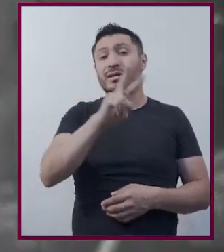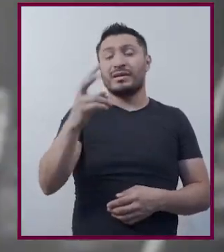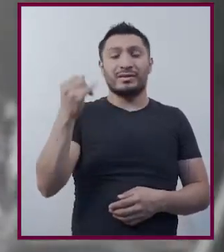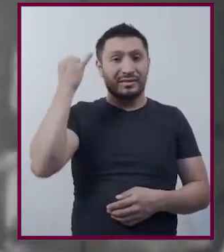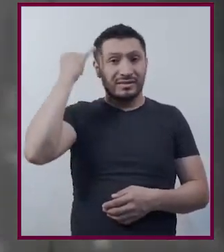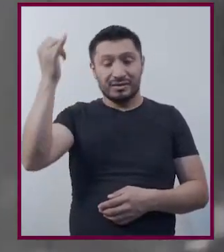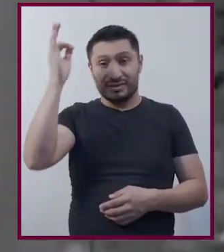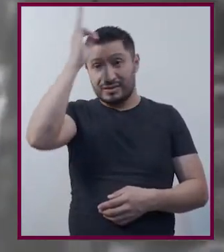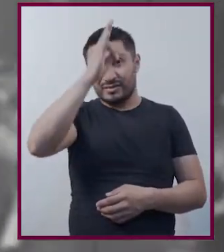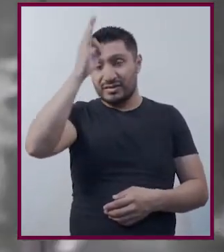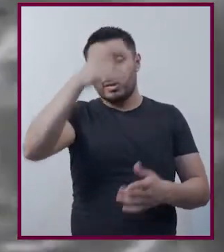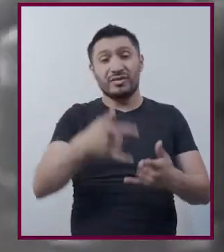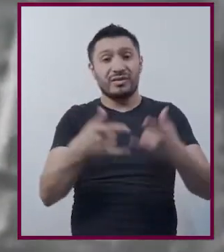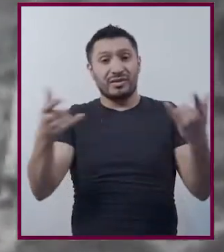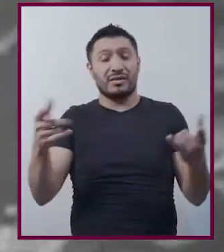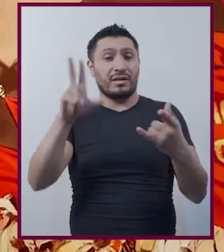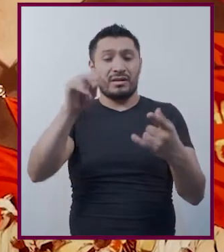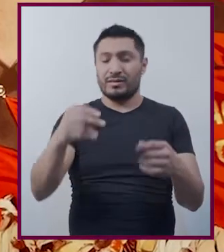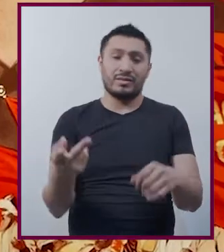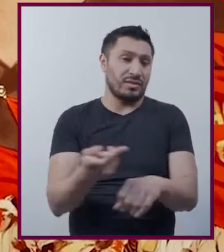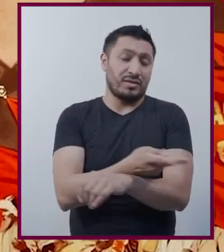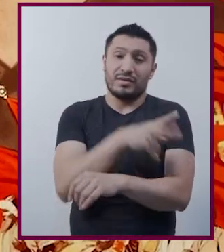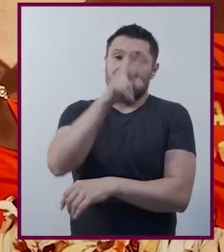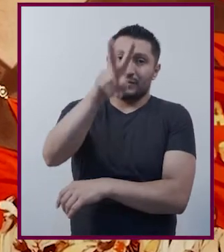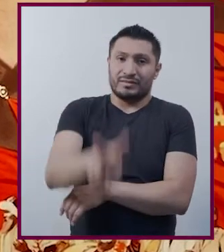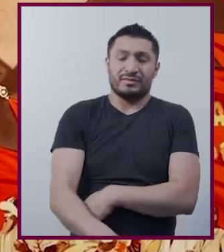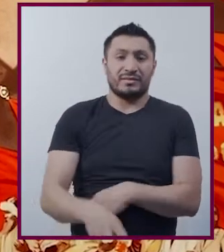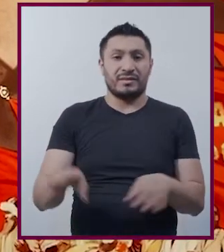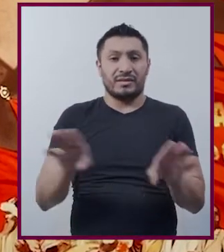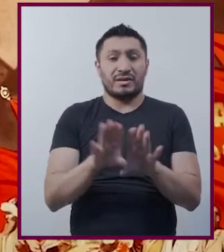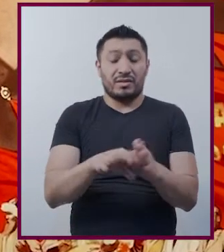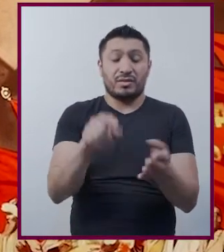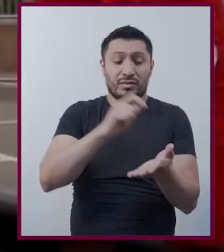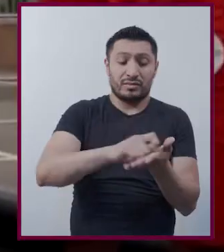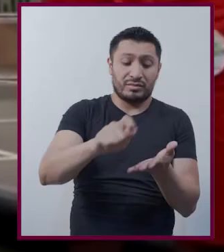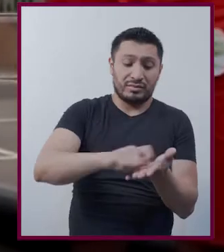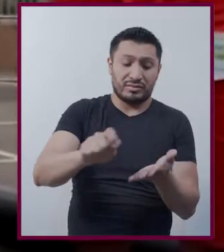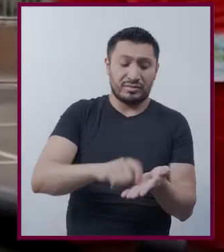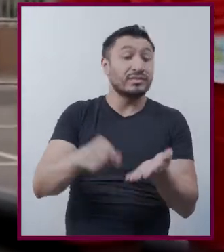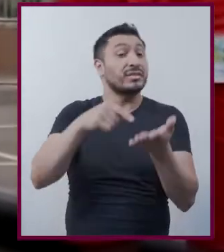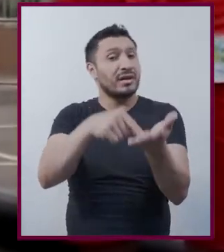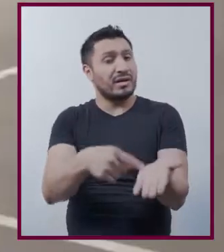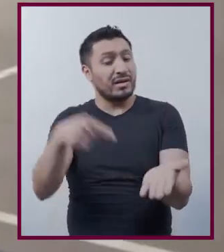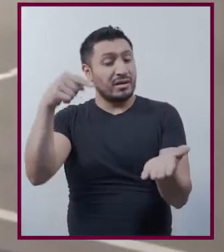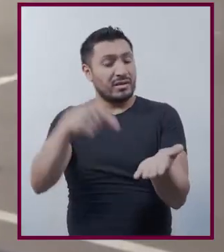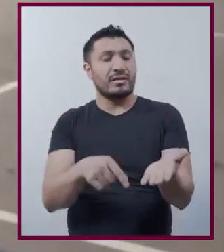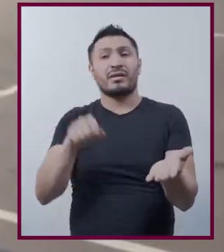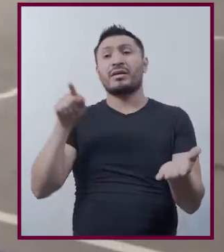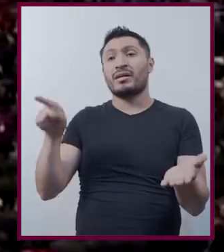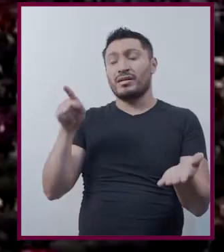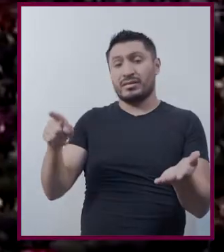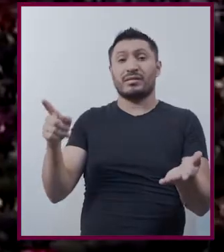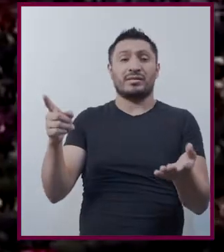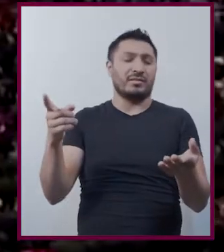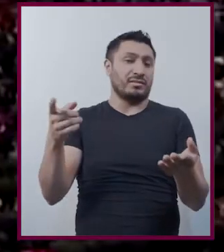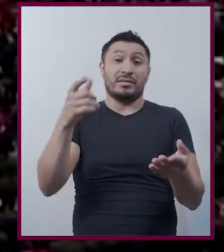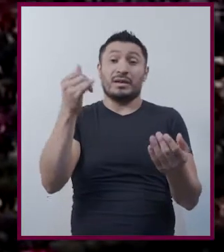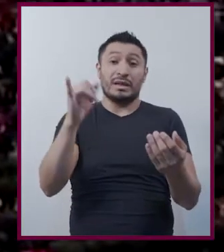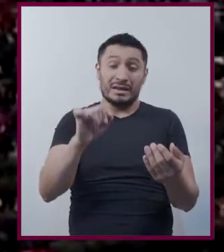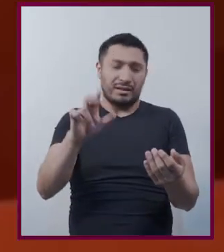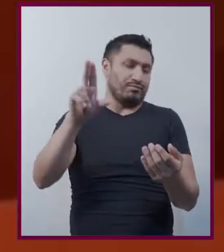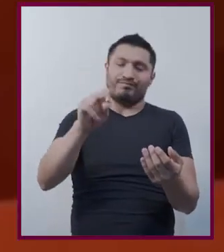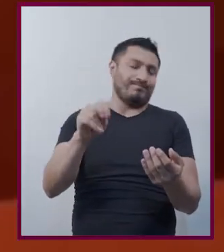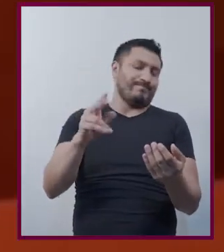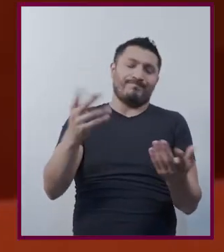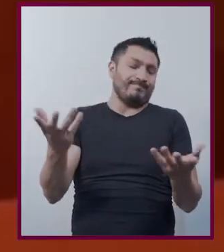filosóficas históricas no sucedieron en la realidad como fueron planteadas, porque la de Fukuyama habría de hacerlo. Tal vez